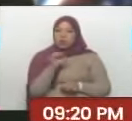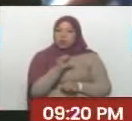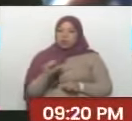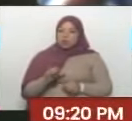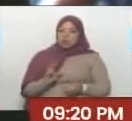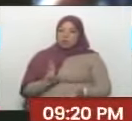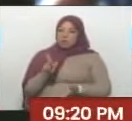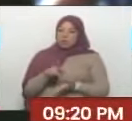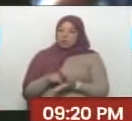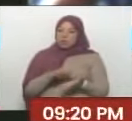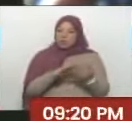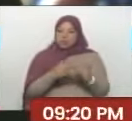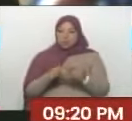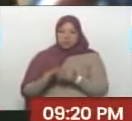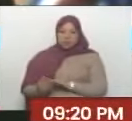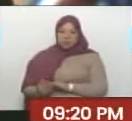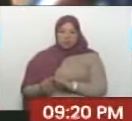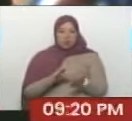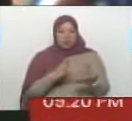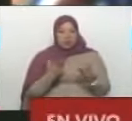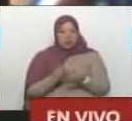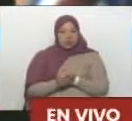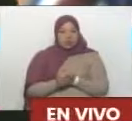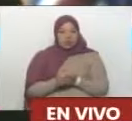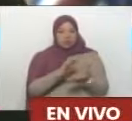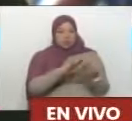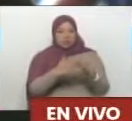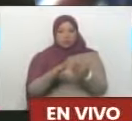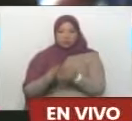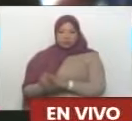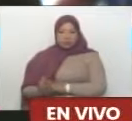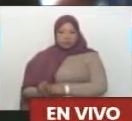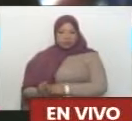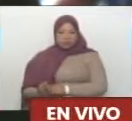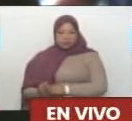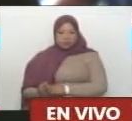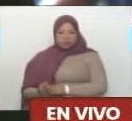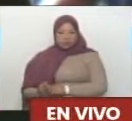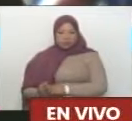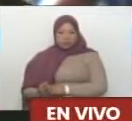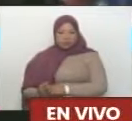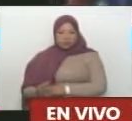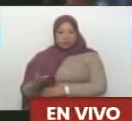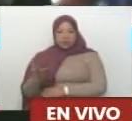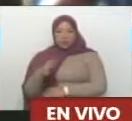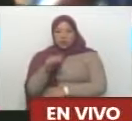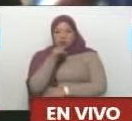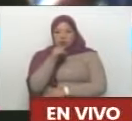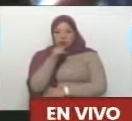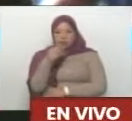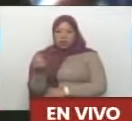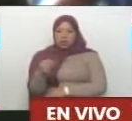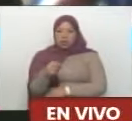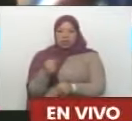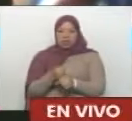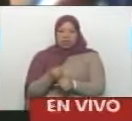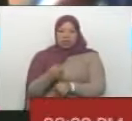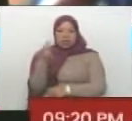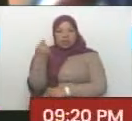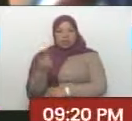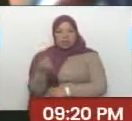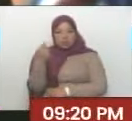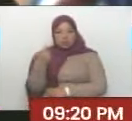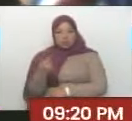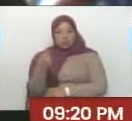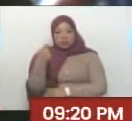la participación, como lo han dicho varios de los compañeros, de las comunidades. Hace poco el diputado